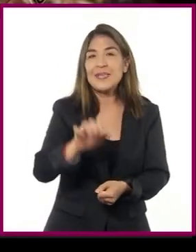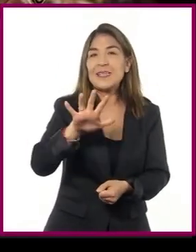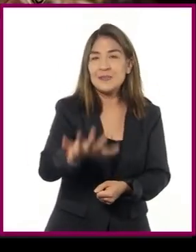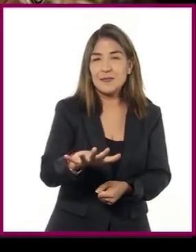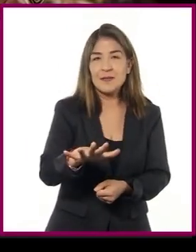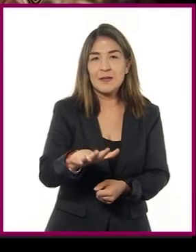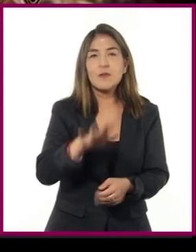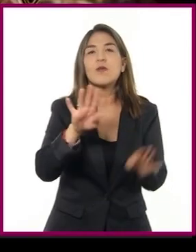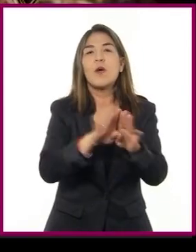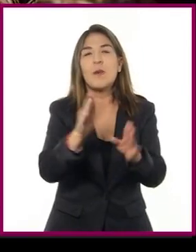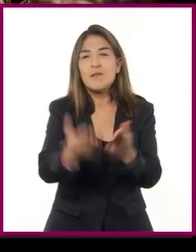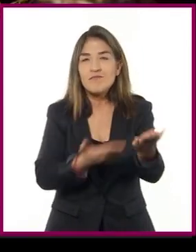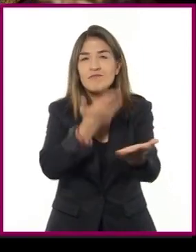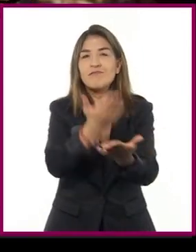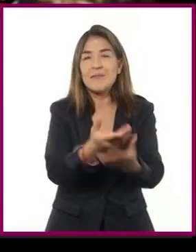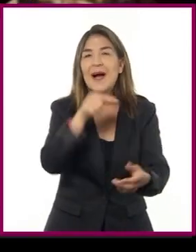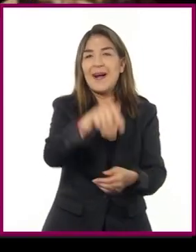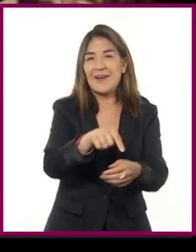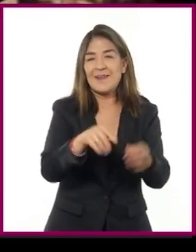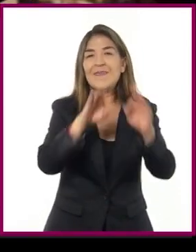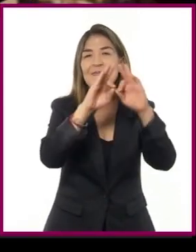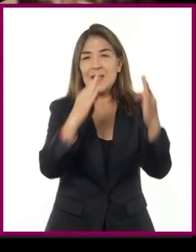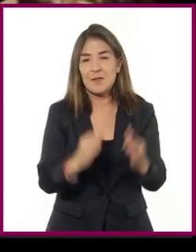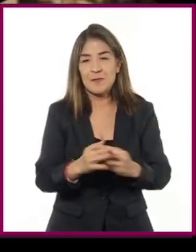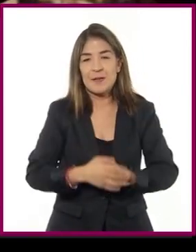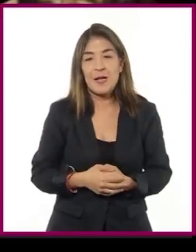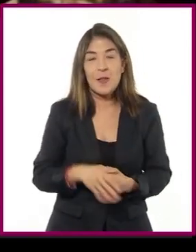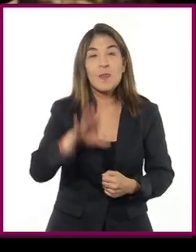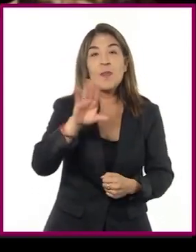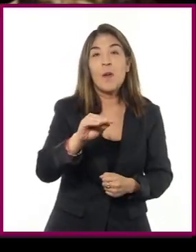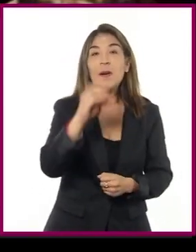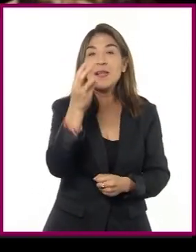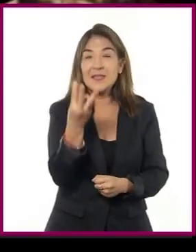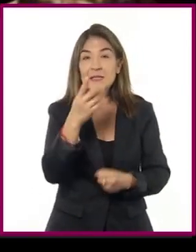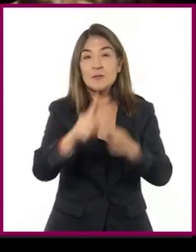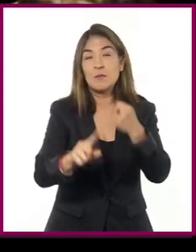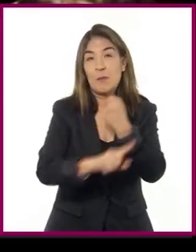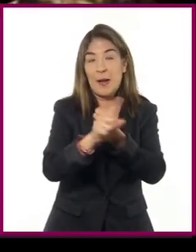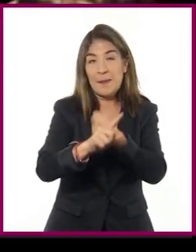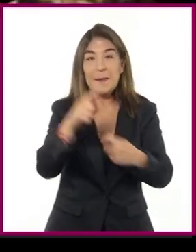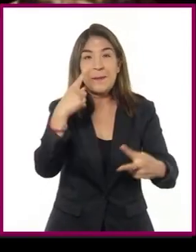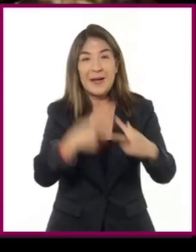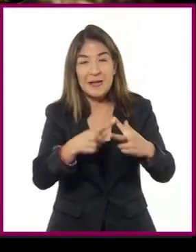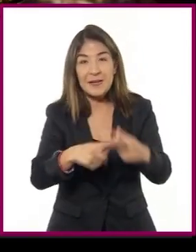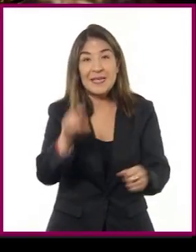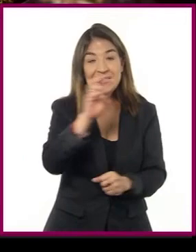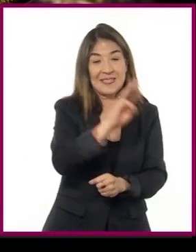465 proposiciones, 93 problemas y